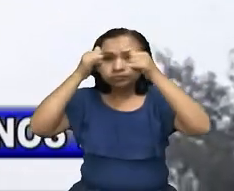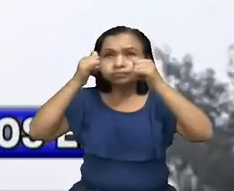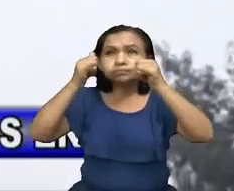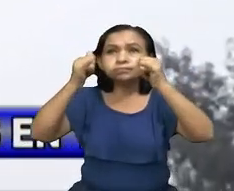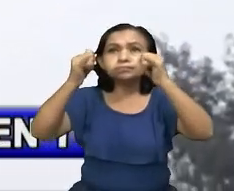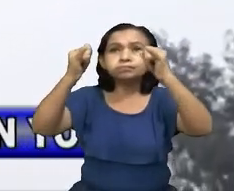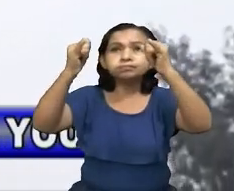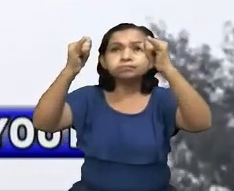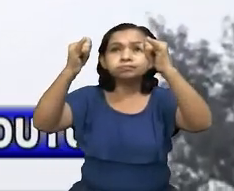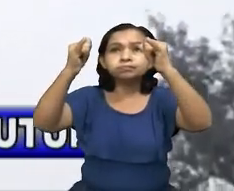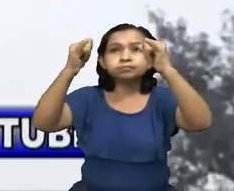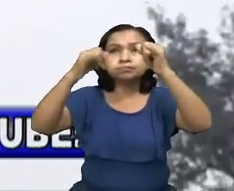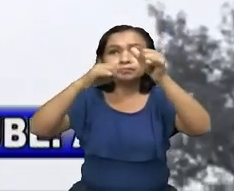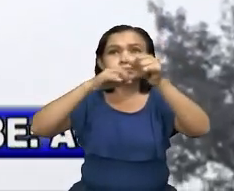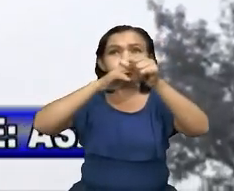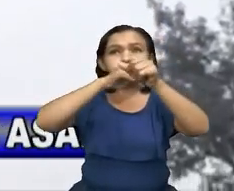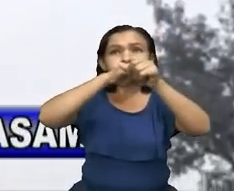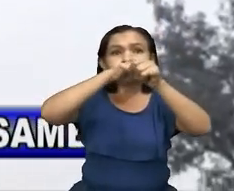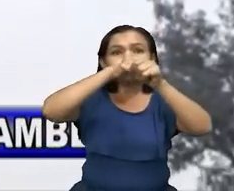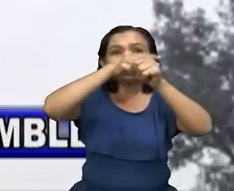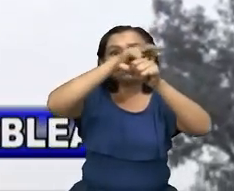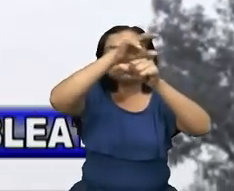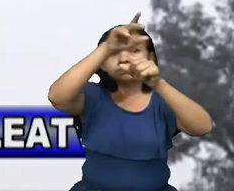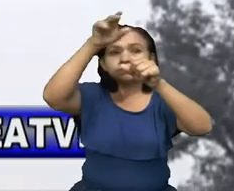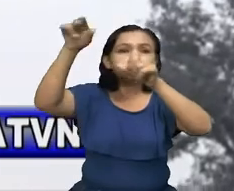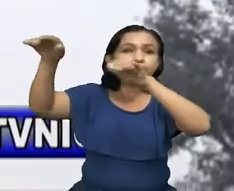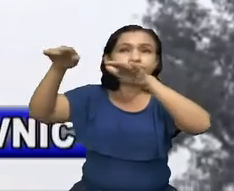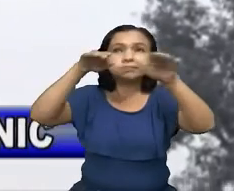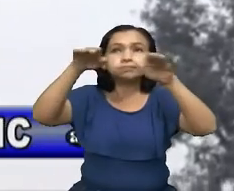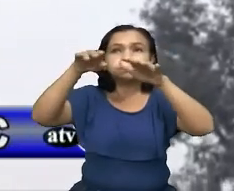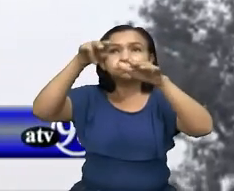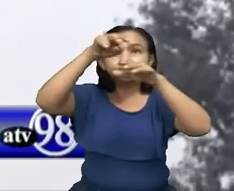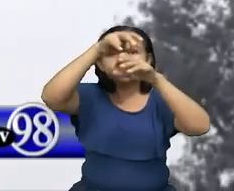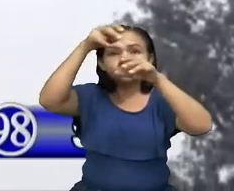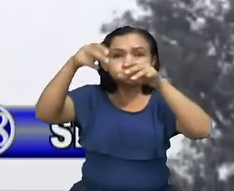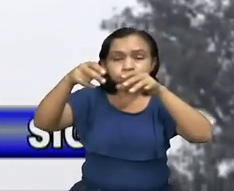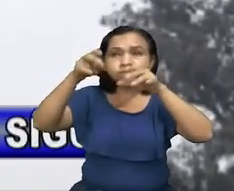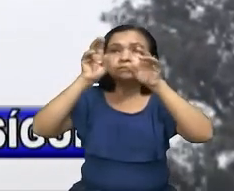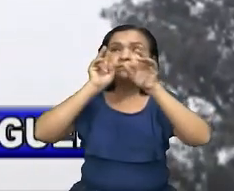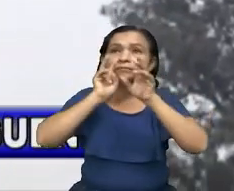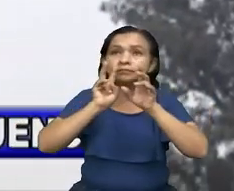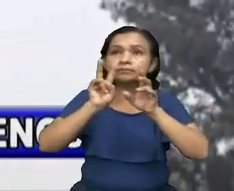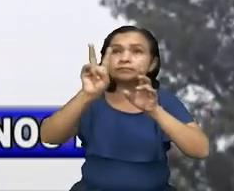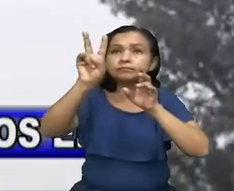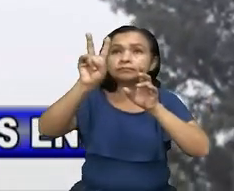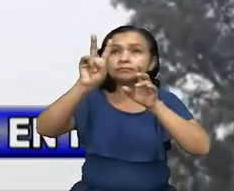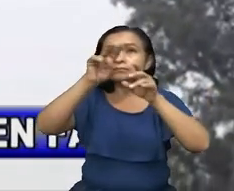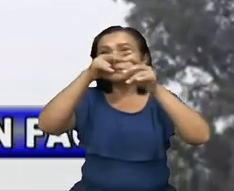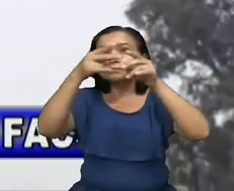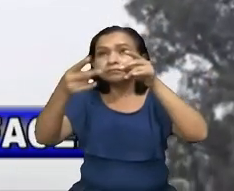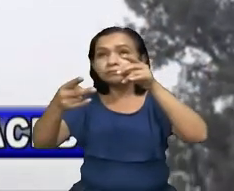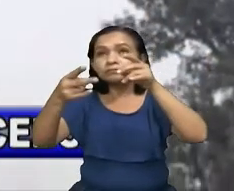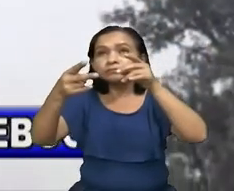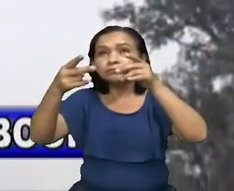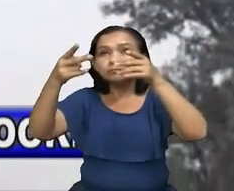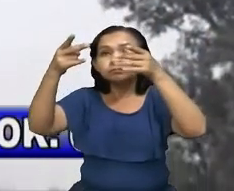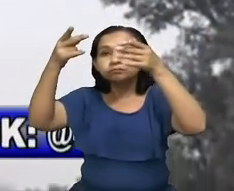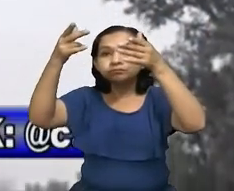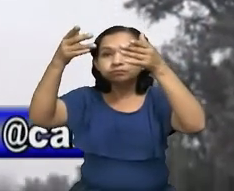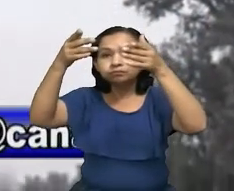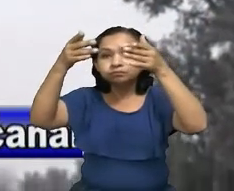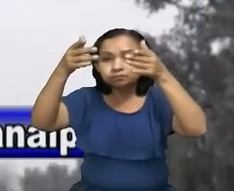tras lograr subir por las escaleras no pudo bajar. En las imágenes se puede ver al animal colgado de una grúa que lo